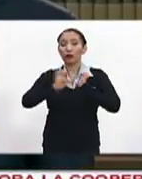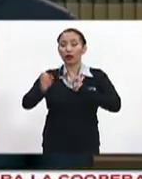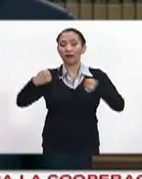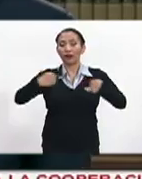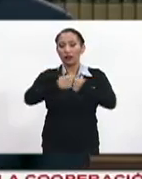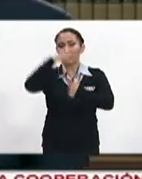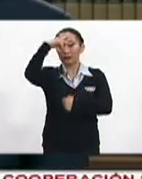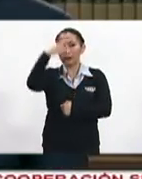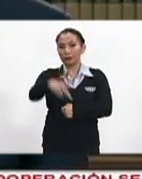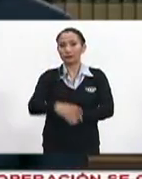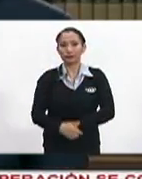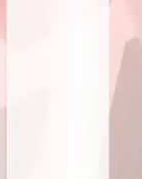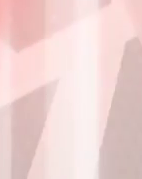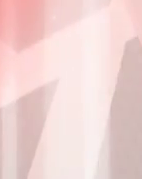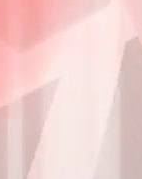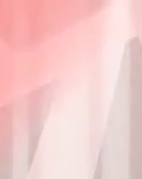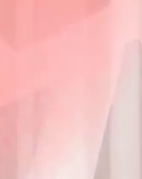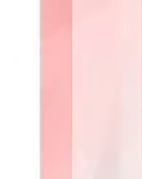a la frontera con México.